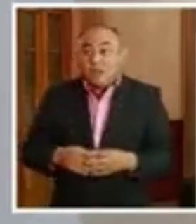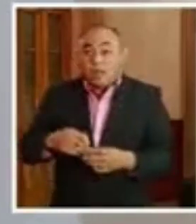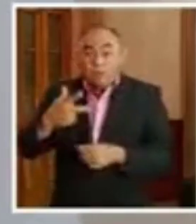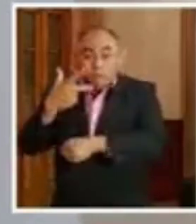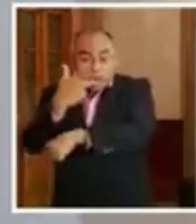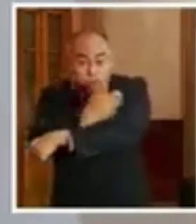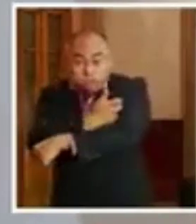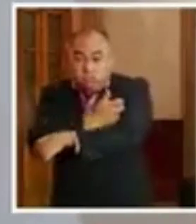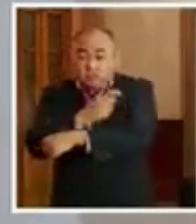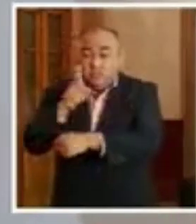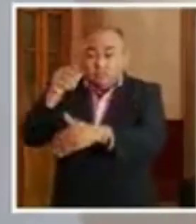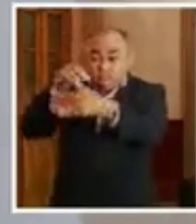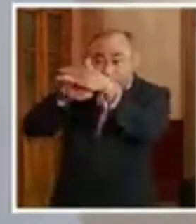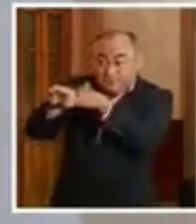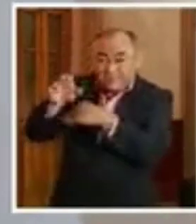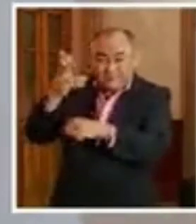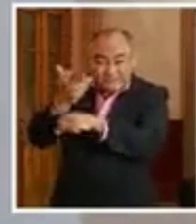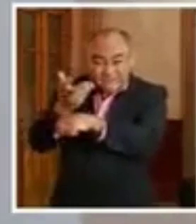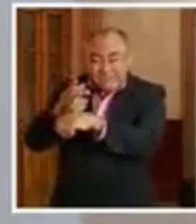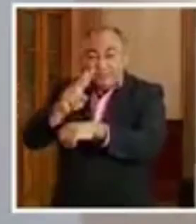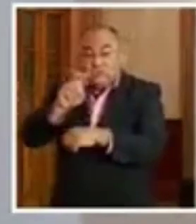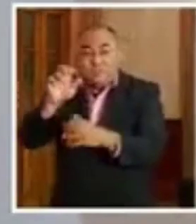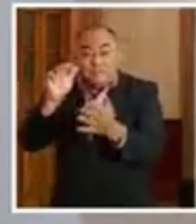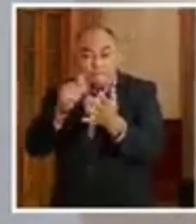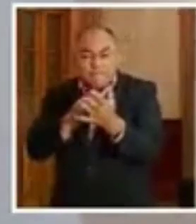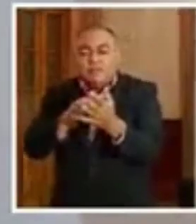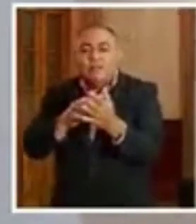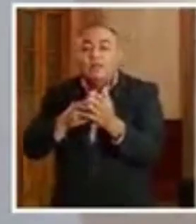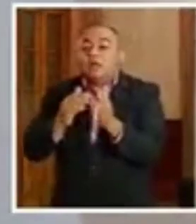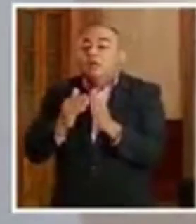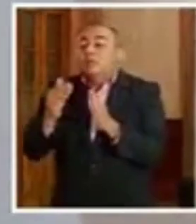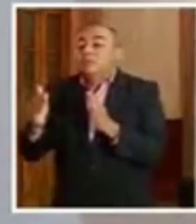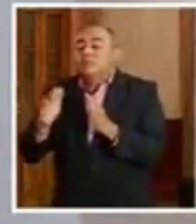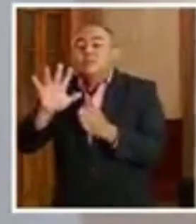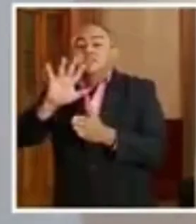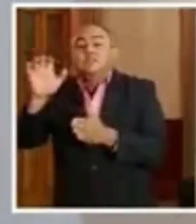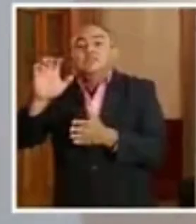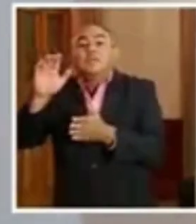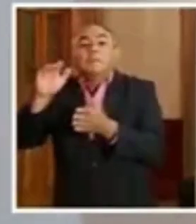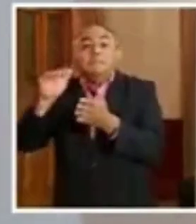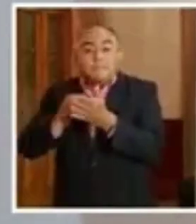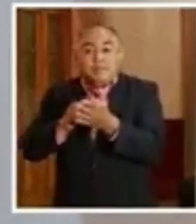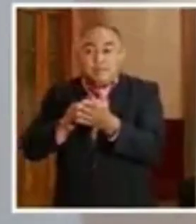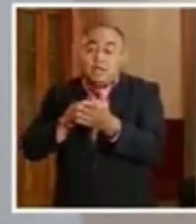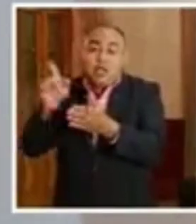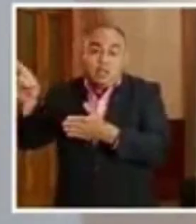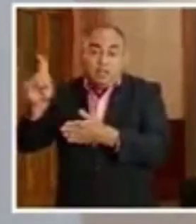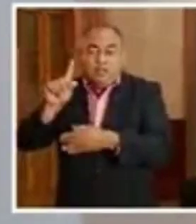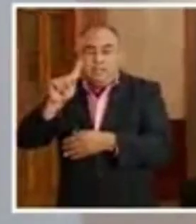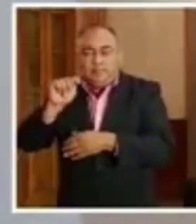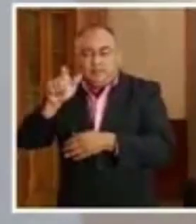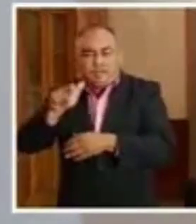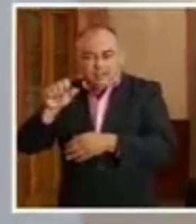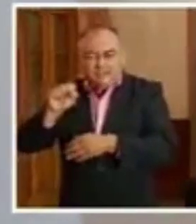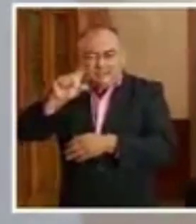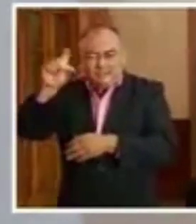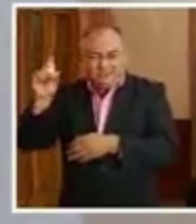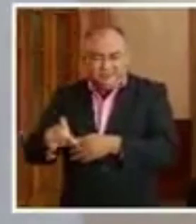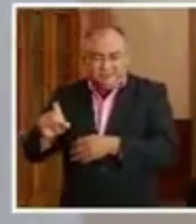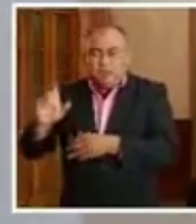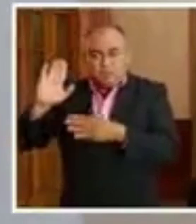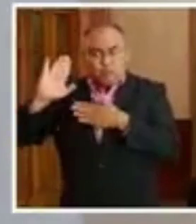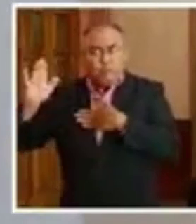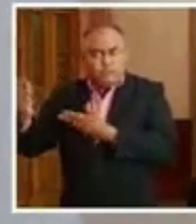200,000 de las 500,000 que Texas nos prometió. Por cierto,